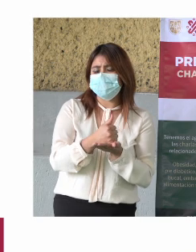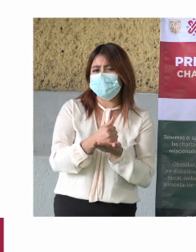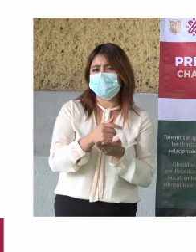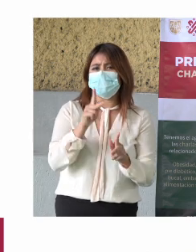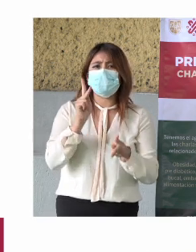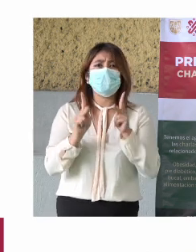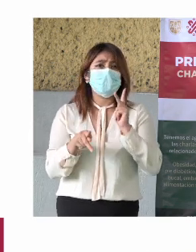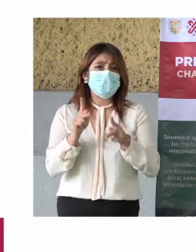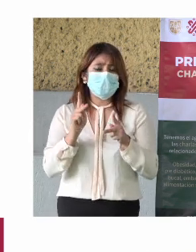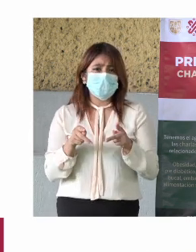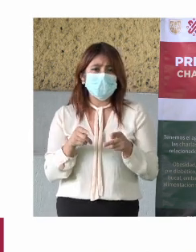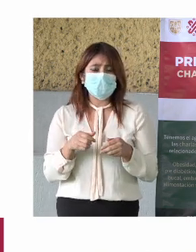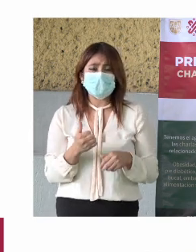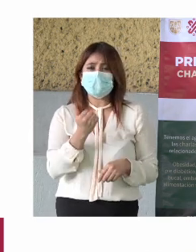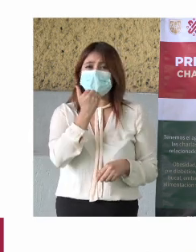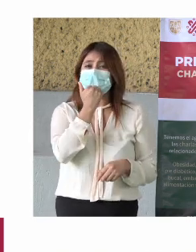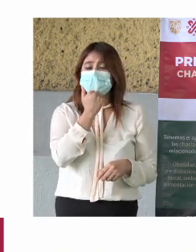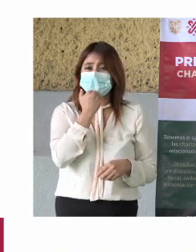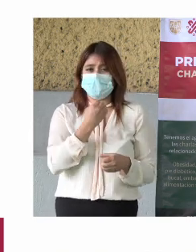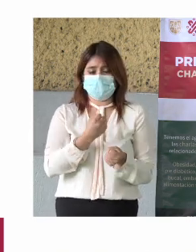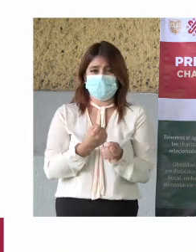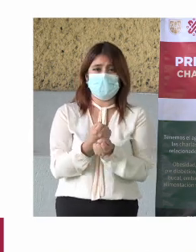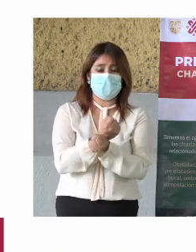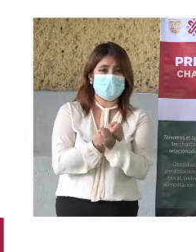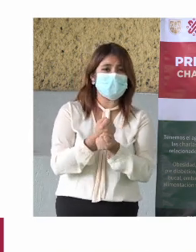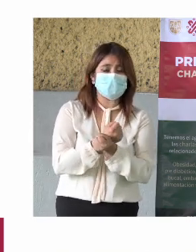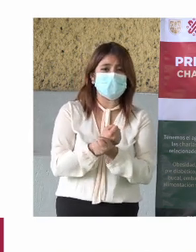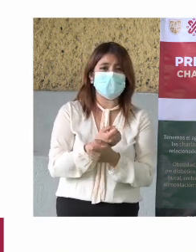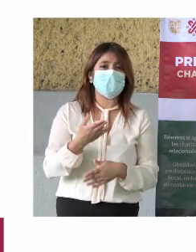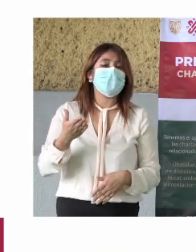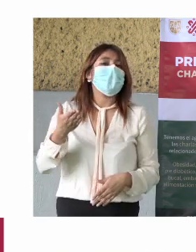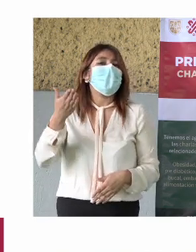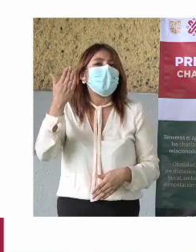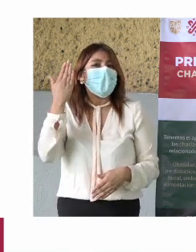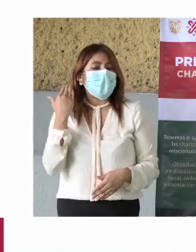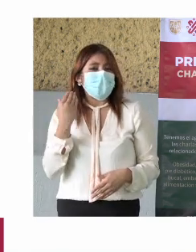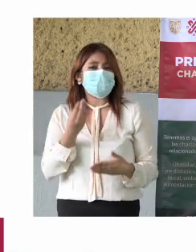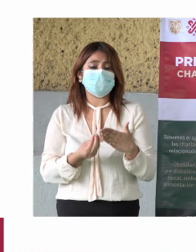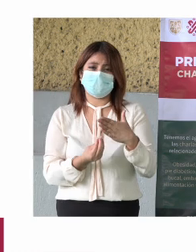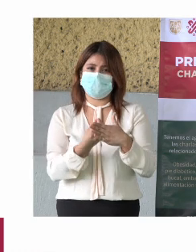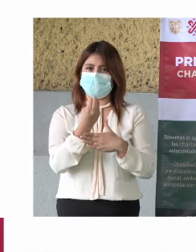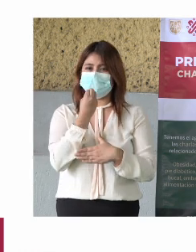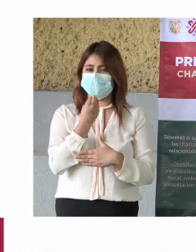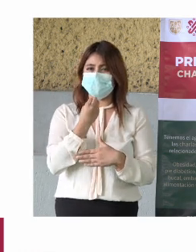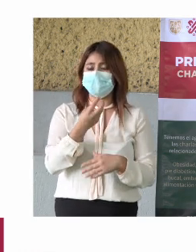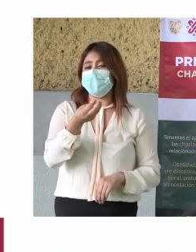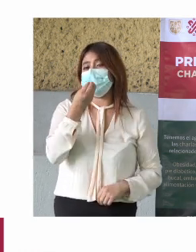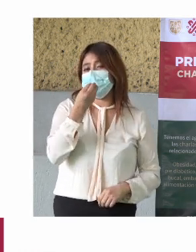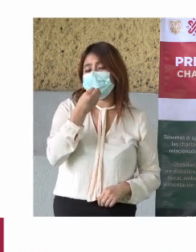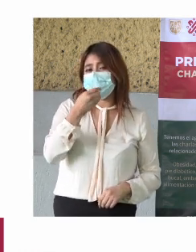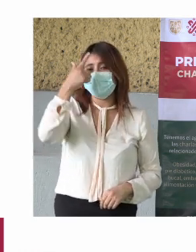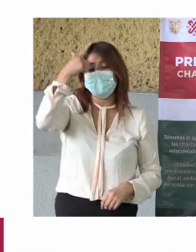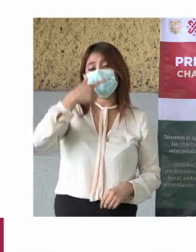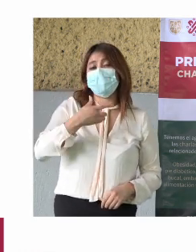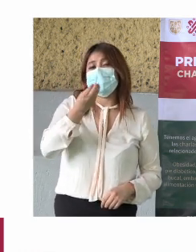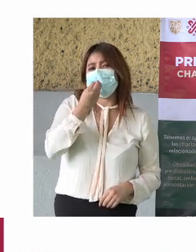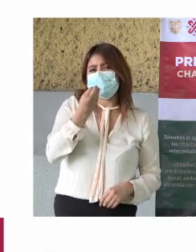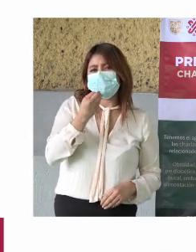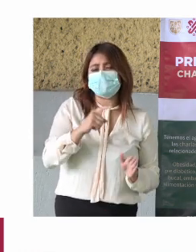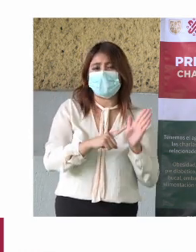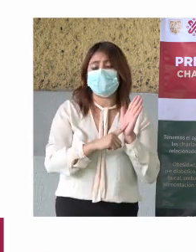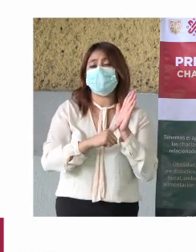que está antes de los alimentos, antes de desayunar, comer o cenar, y hay otra línea que es, o nos está representando